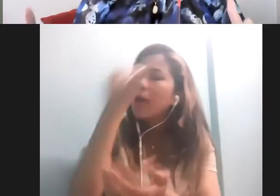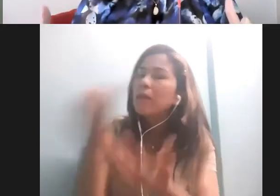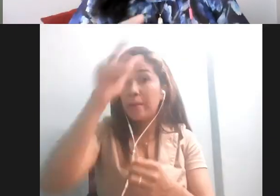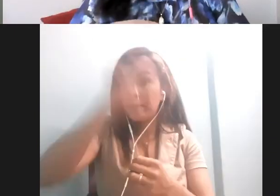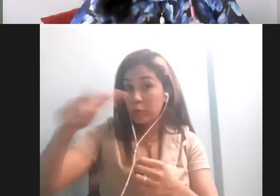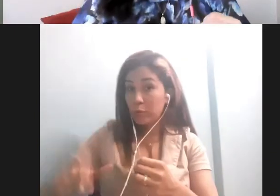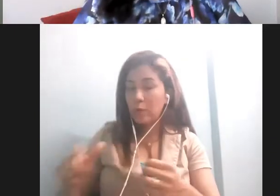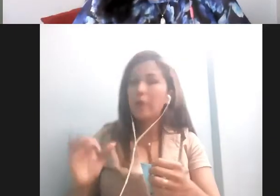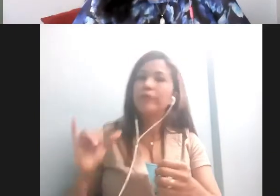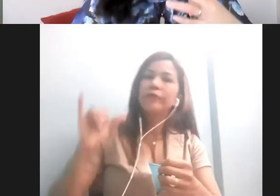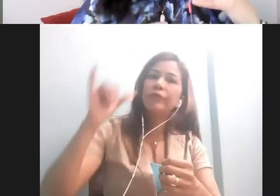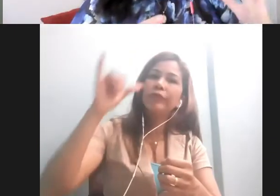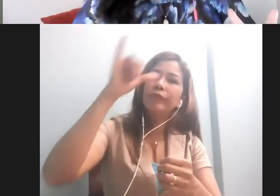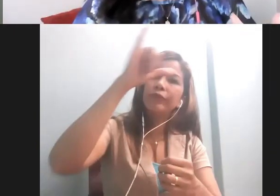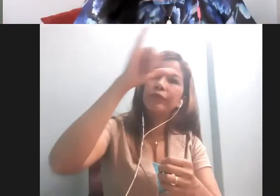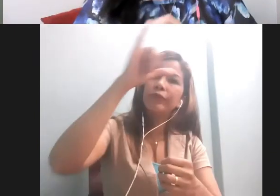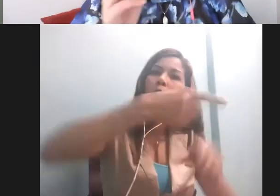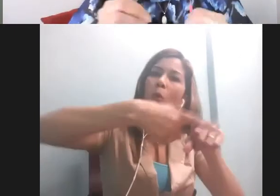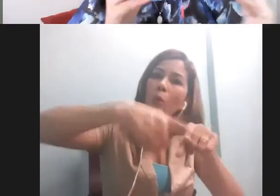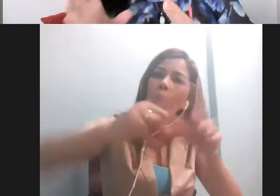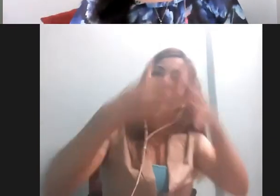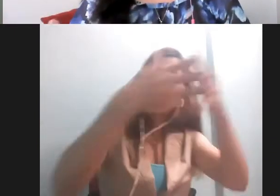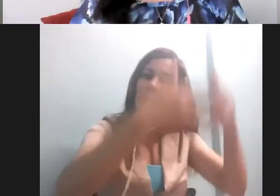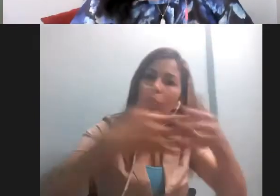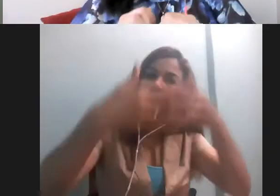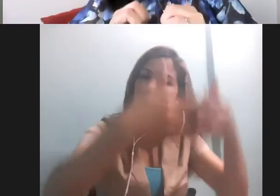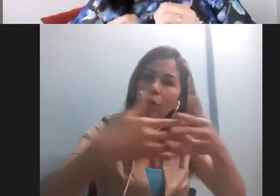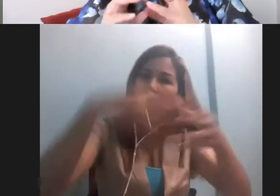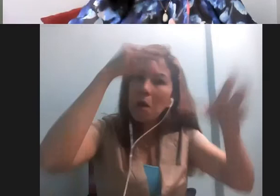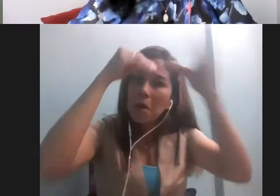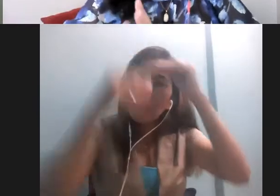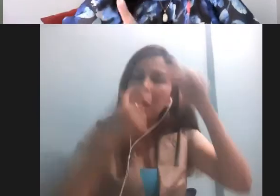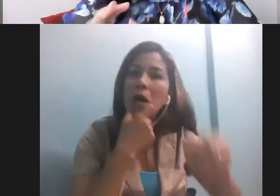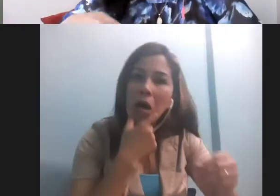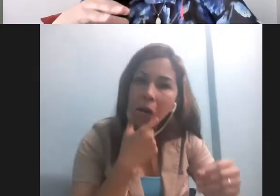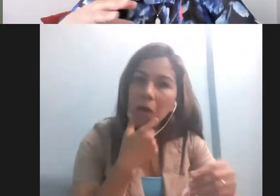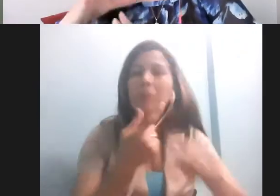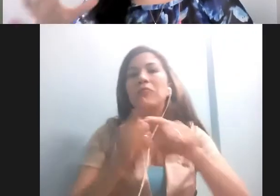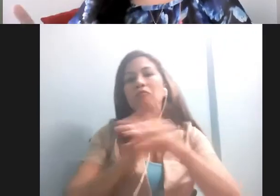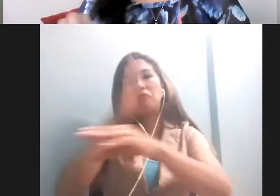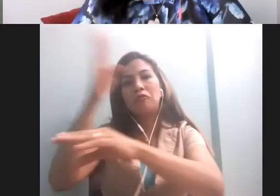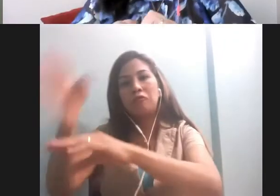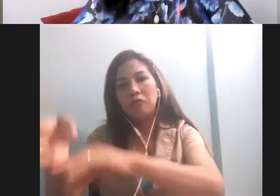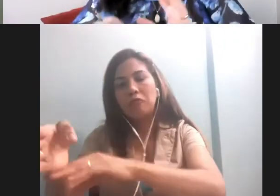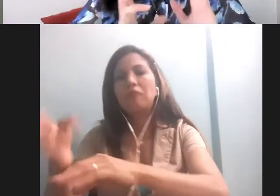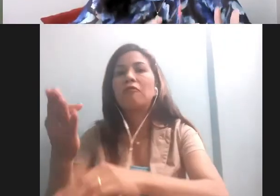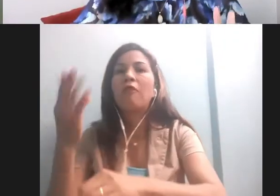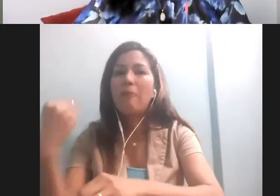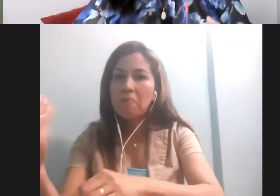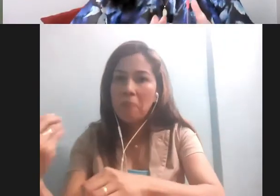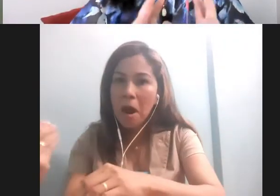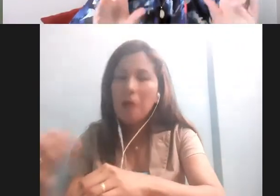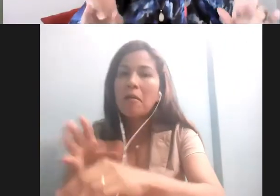emigrar. Cuando uno se va para Estados Unidos, aprende inglés. Si uno se va para Francia, tiene que aprender francés. Si uno viene a